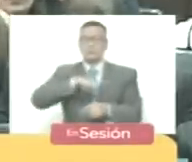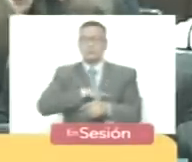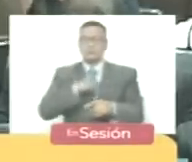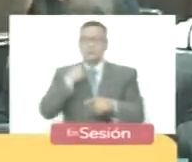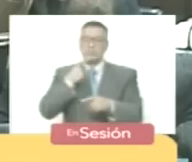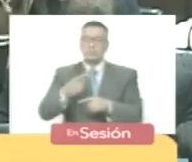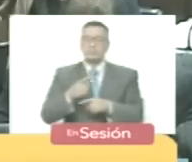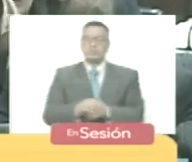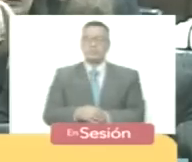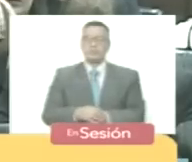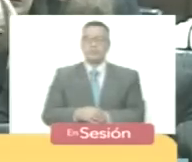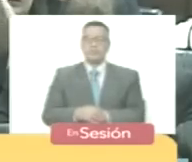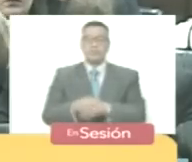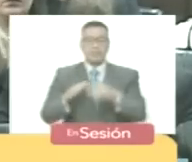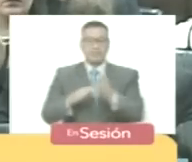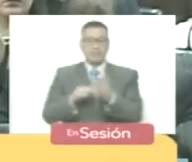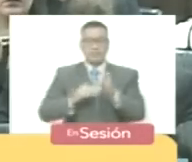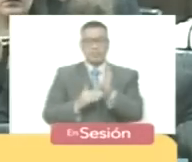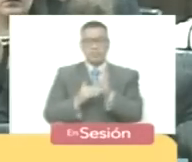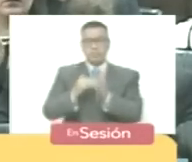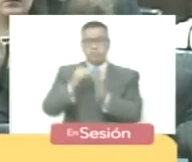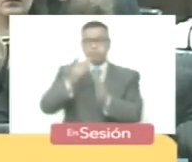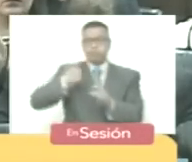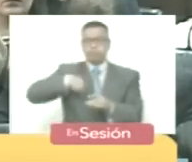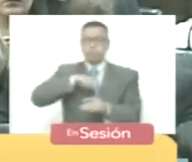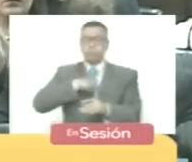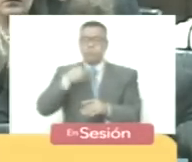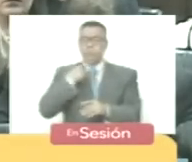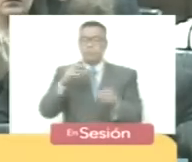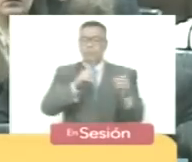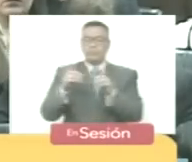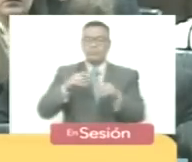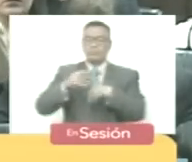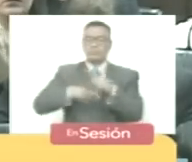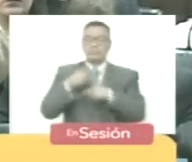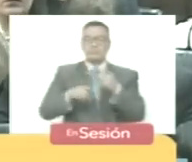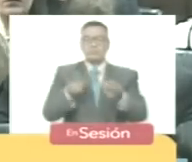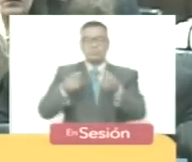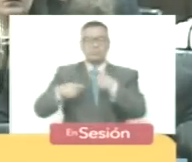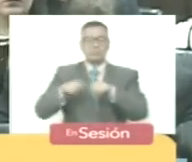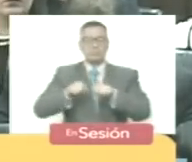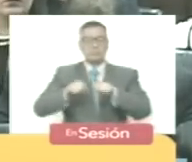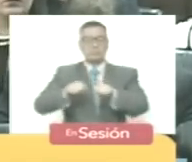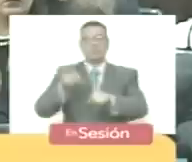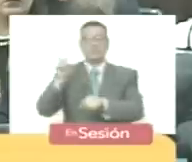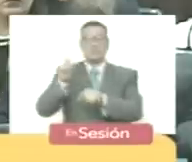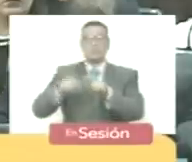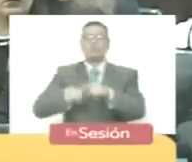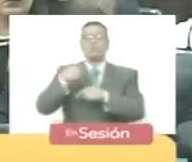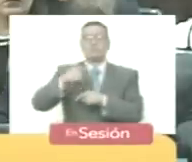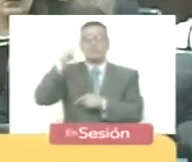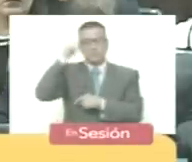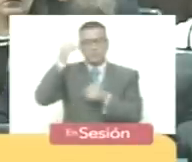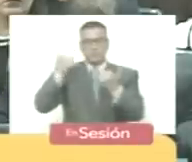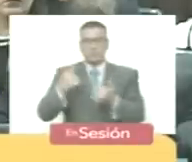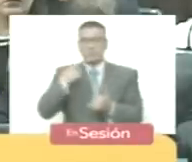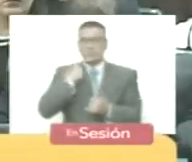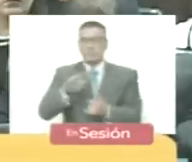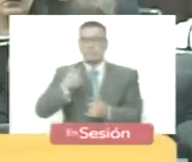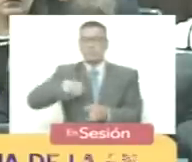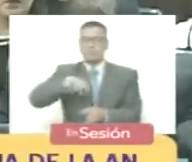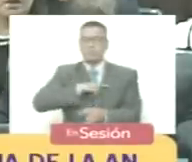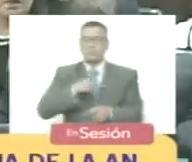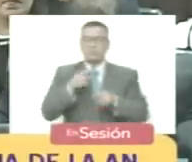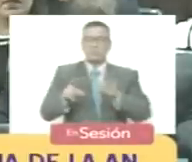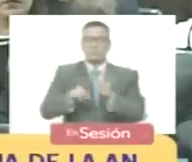advertíamos y el impacto inflacionario que nosotros advertimos en el debate se produjo en el mercado venezolano al día siguiente. Ya decíamos nosotros que no se trataba